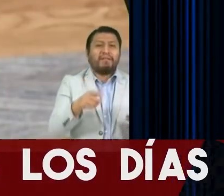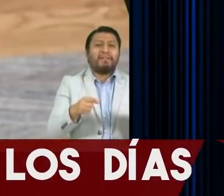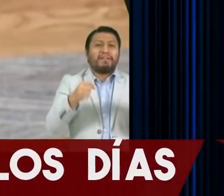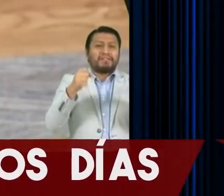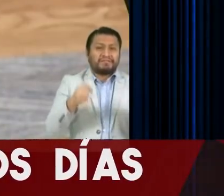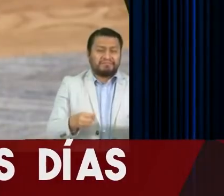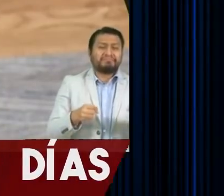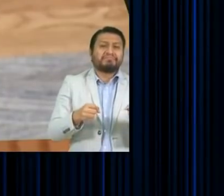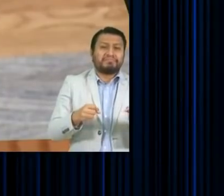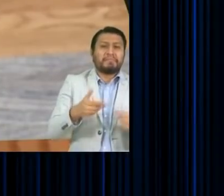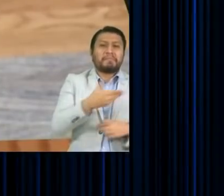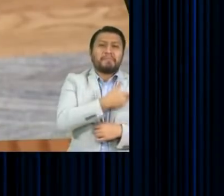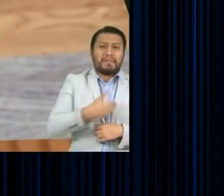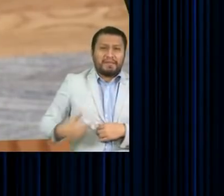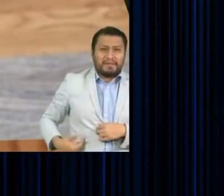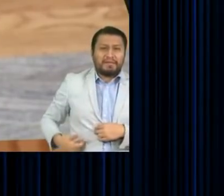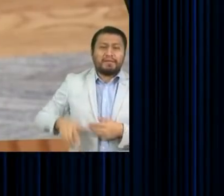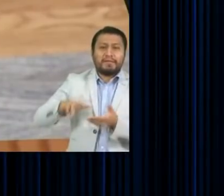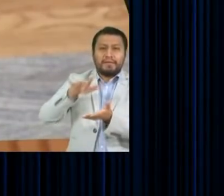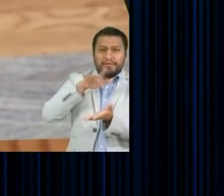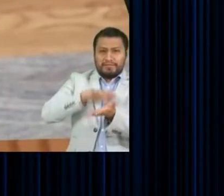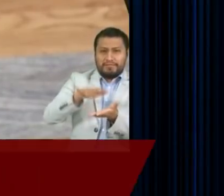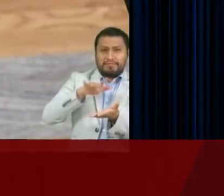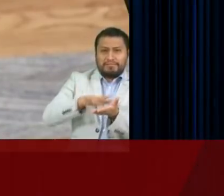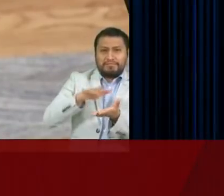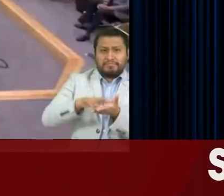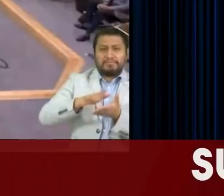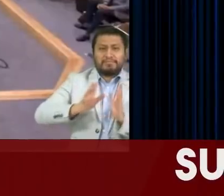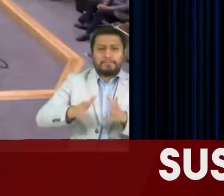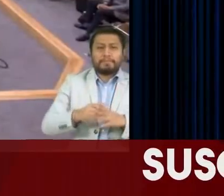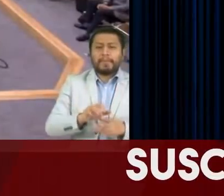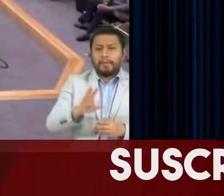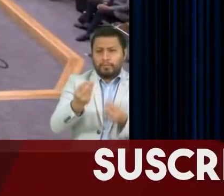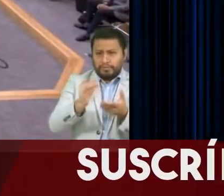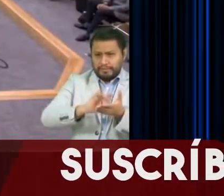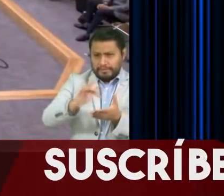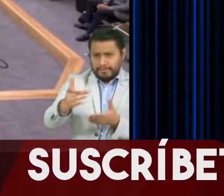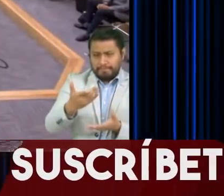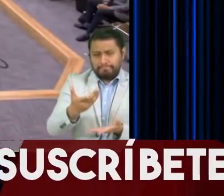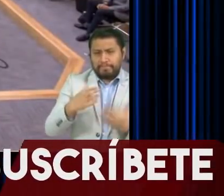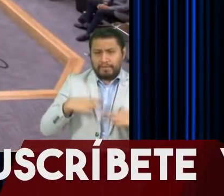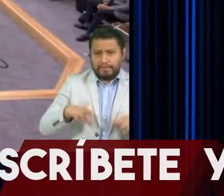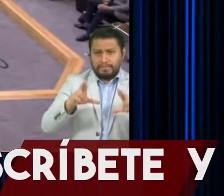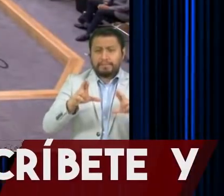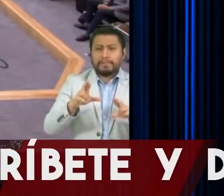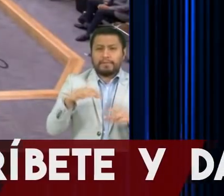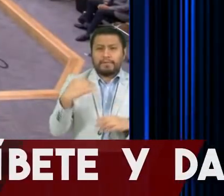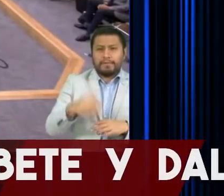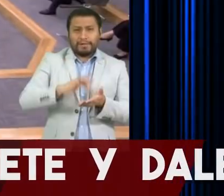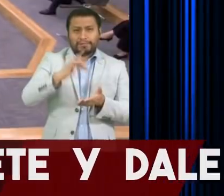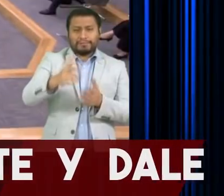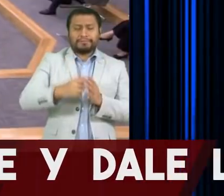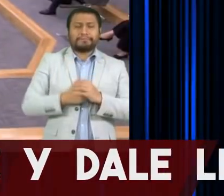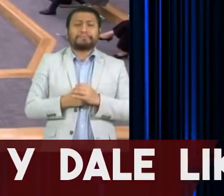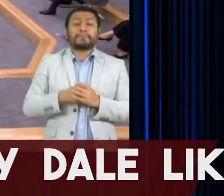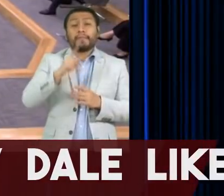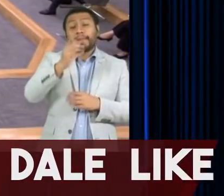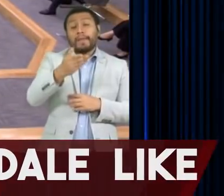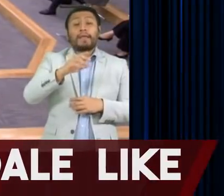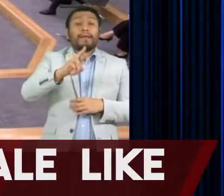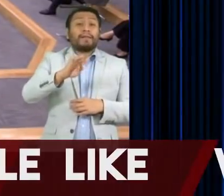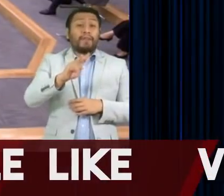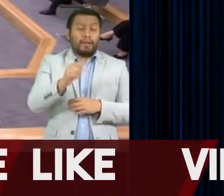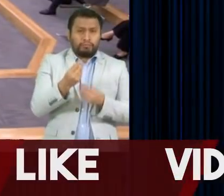el respaldo al presidente más demócrata de este país. Muchas gracias, señor representante. Gracias por su generosa intervención. Tiene la palabra el